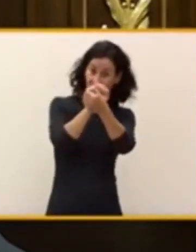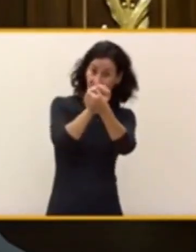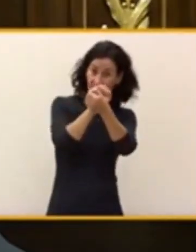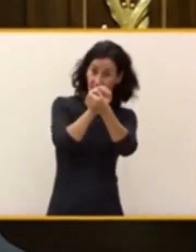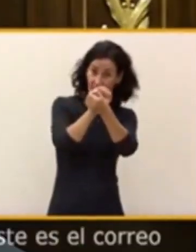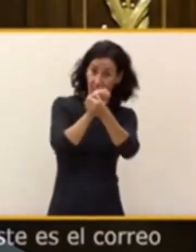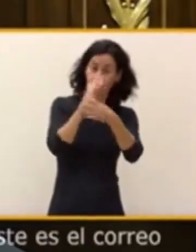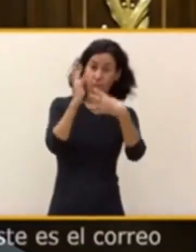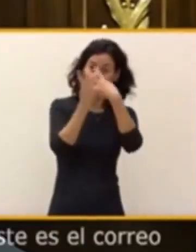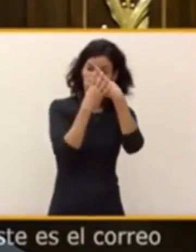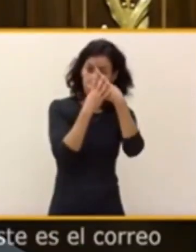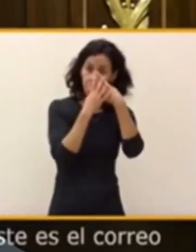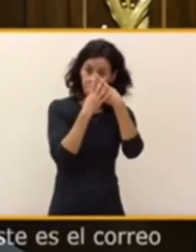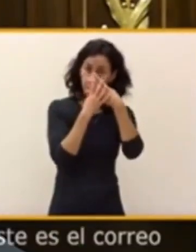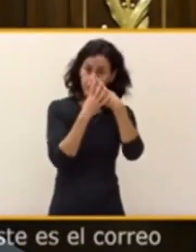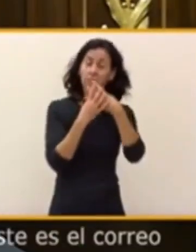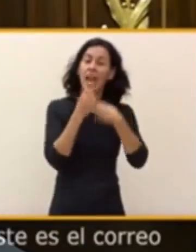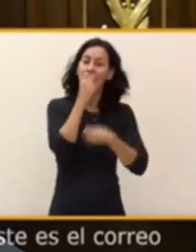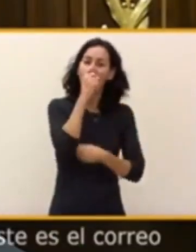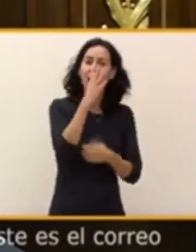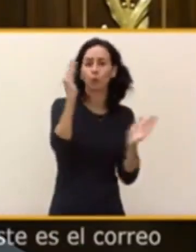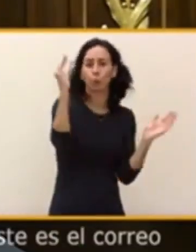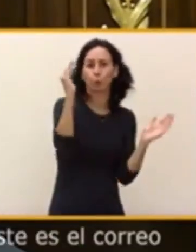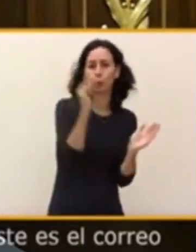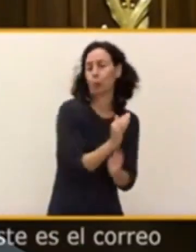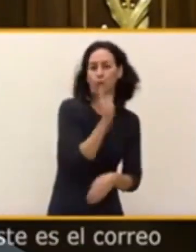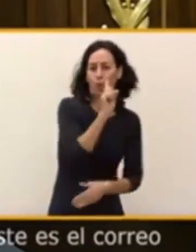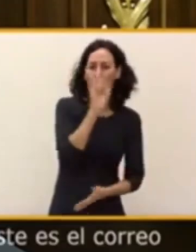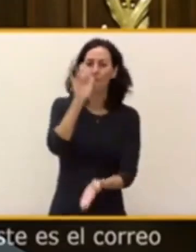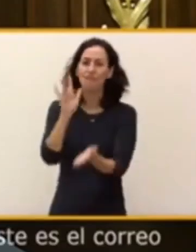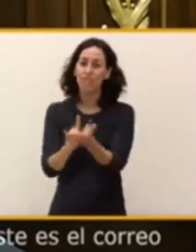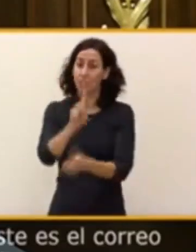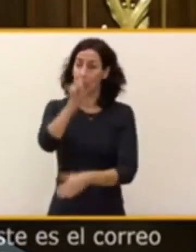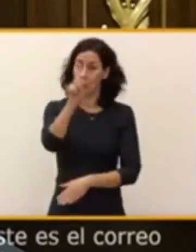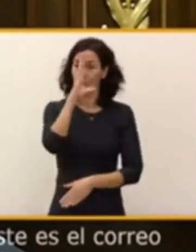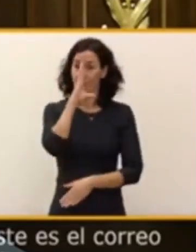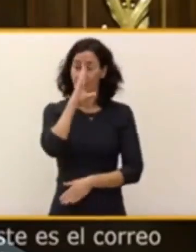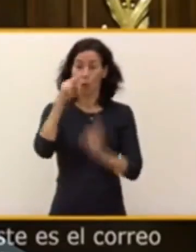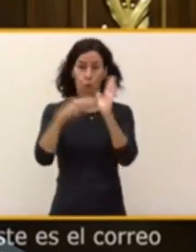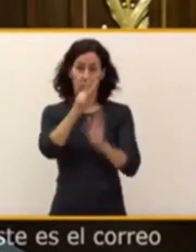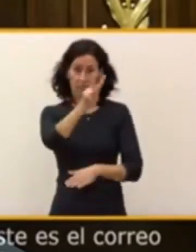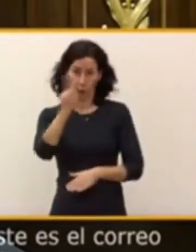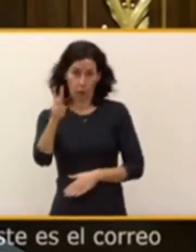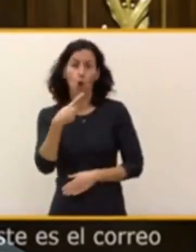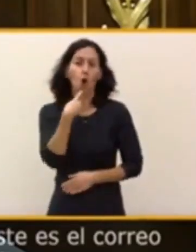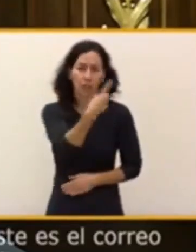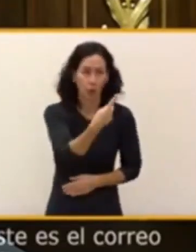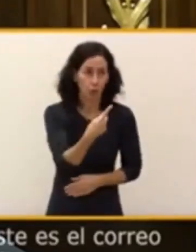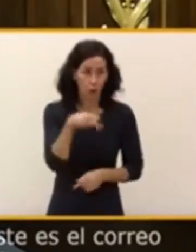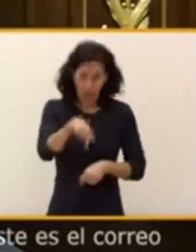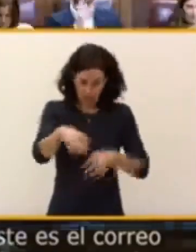del Interior fechado el 1 de febrero del año 2022. Aquí está por escrito, firmado por su gobierno.